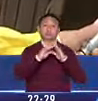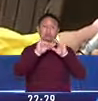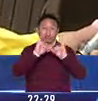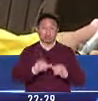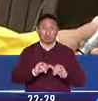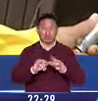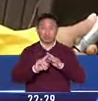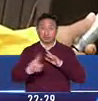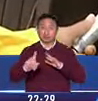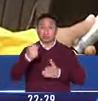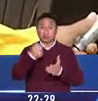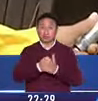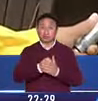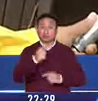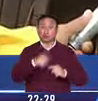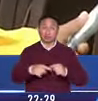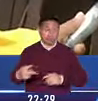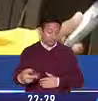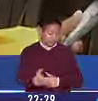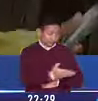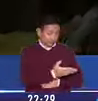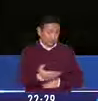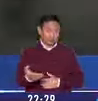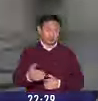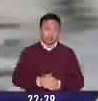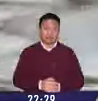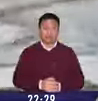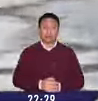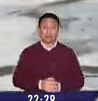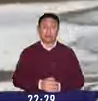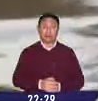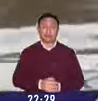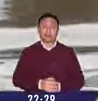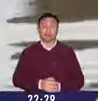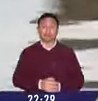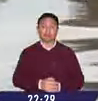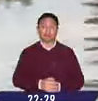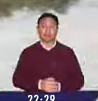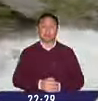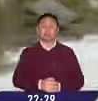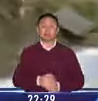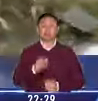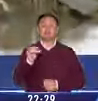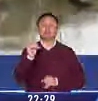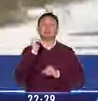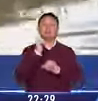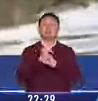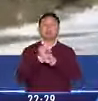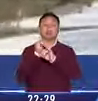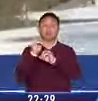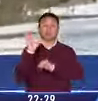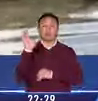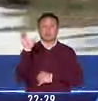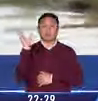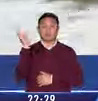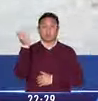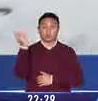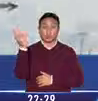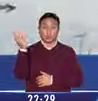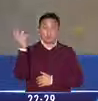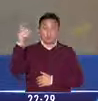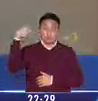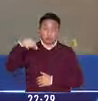ni a comprar porque mire cómo está, mire el patio. Por su parte, el Instituto Nacional de Meteorología e Hidrología,